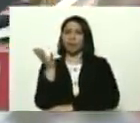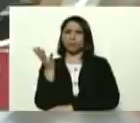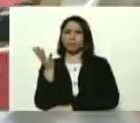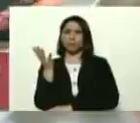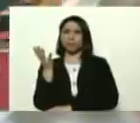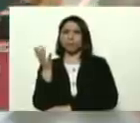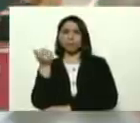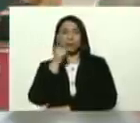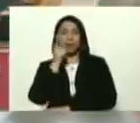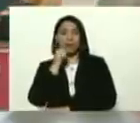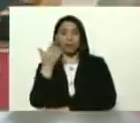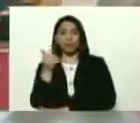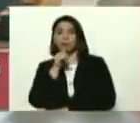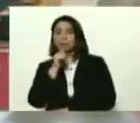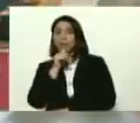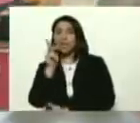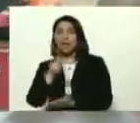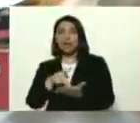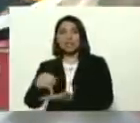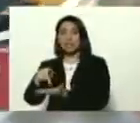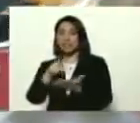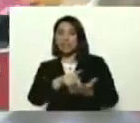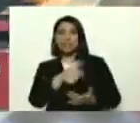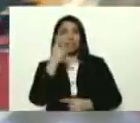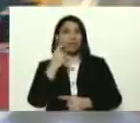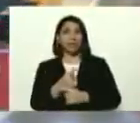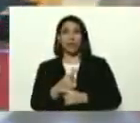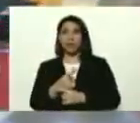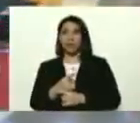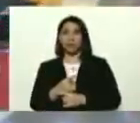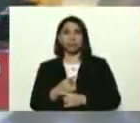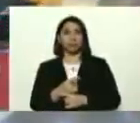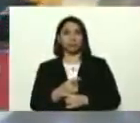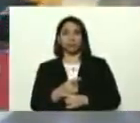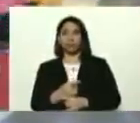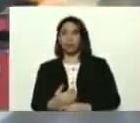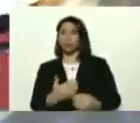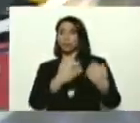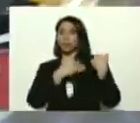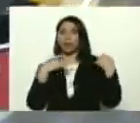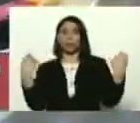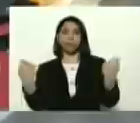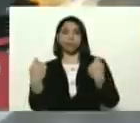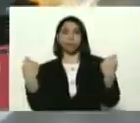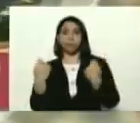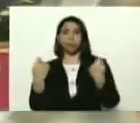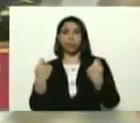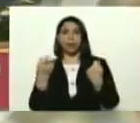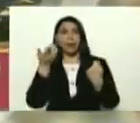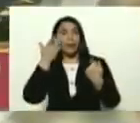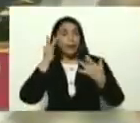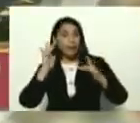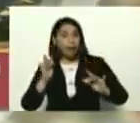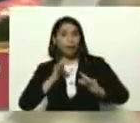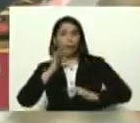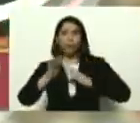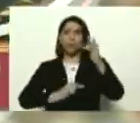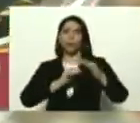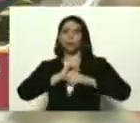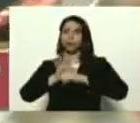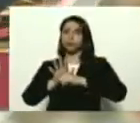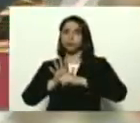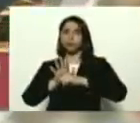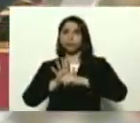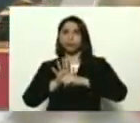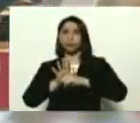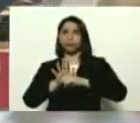y quienes asistan deben renunciar a responsabilizar a la campaña si se contagian de